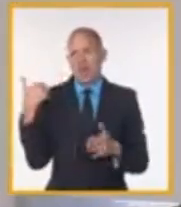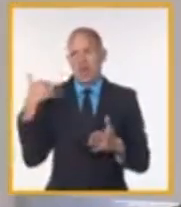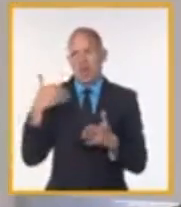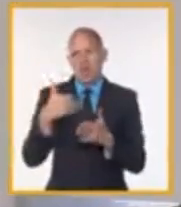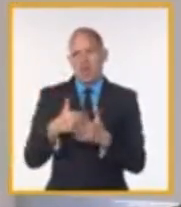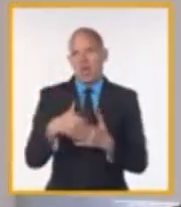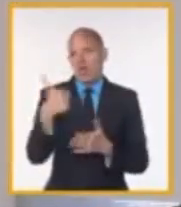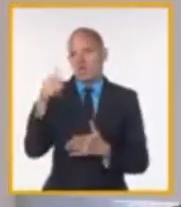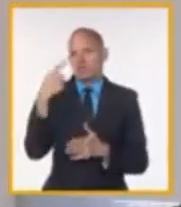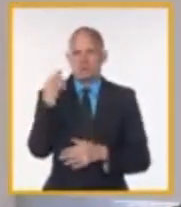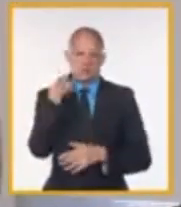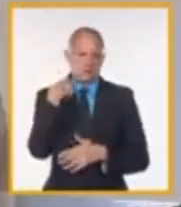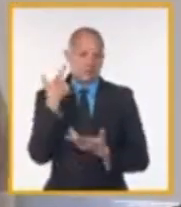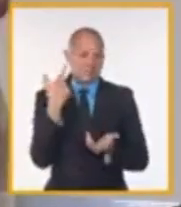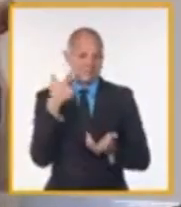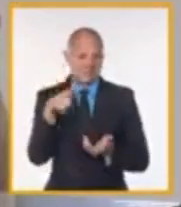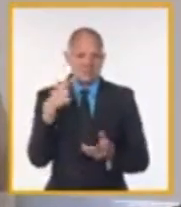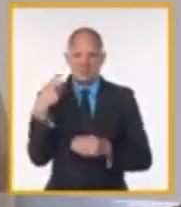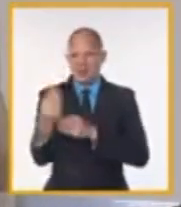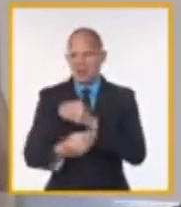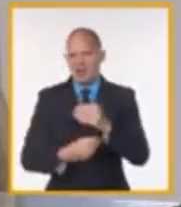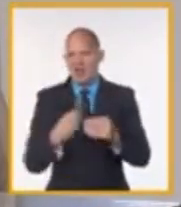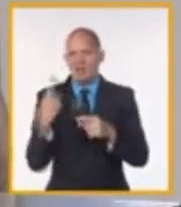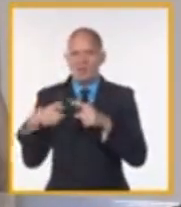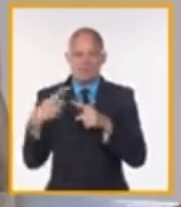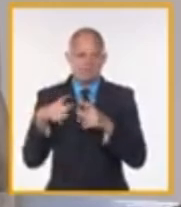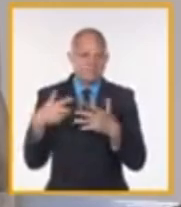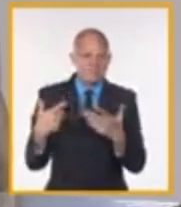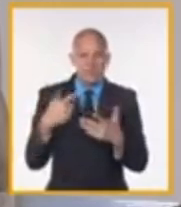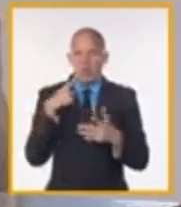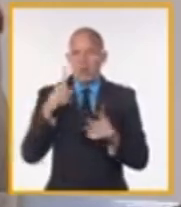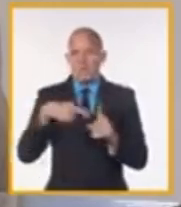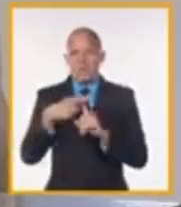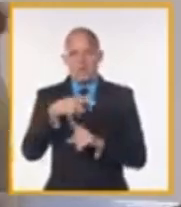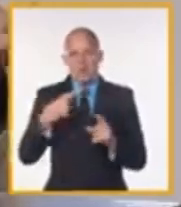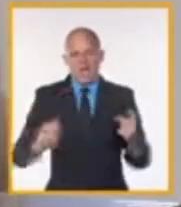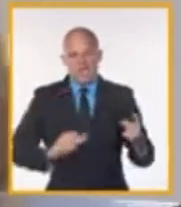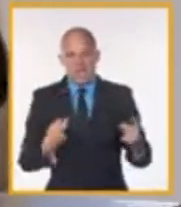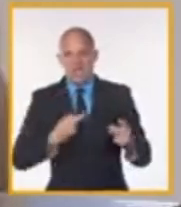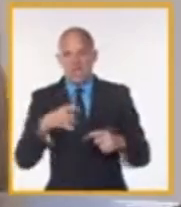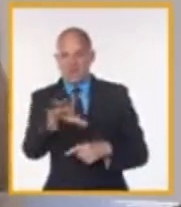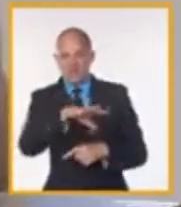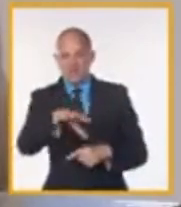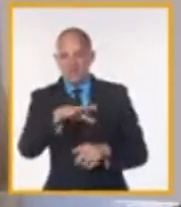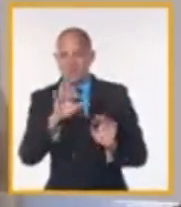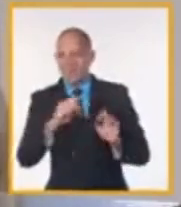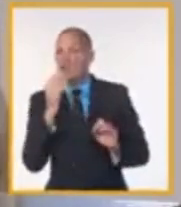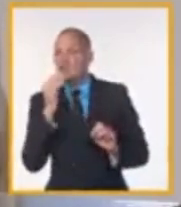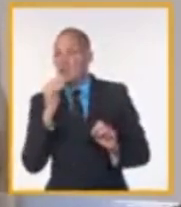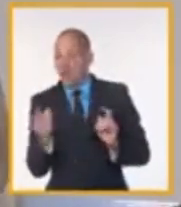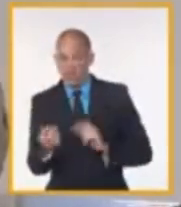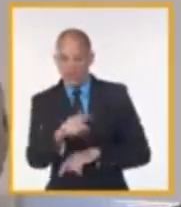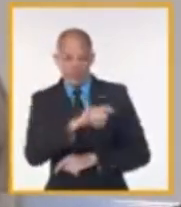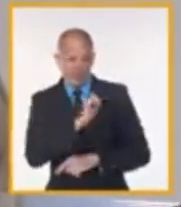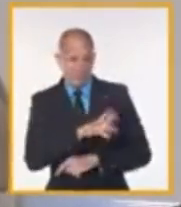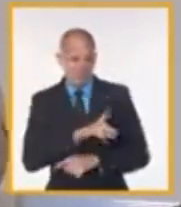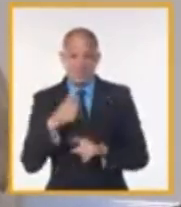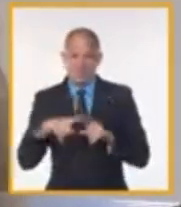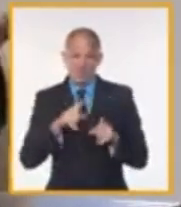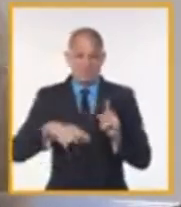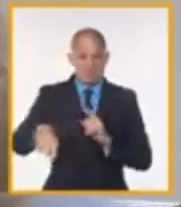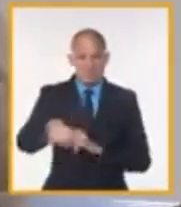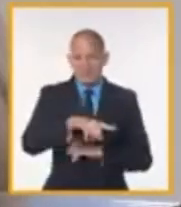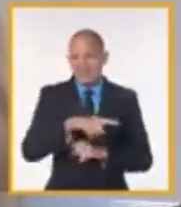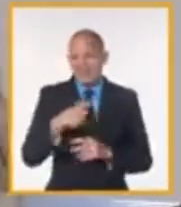cosas entre otras está pasando que hay una guerra andando allí en en el entorno incluso